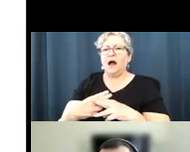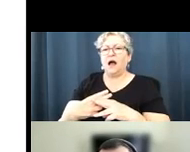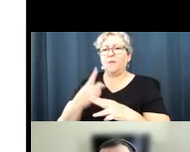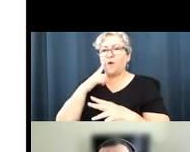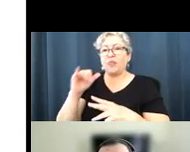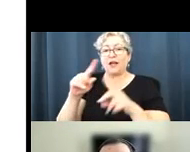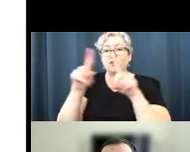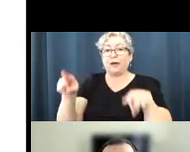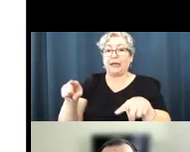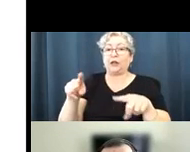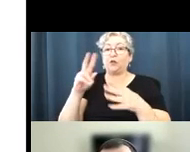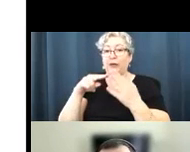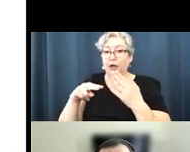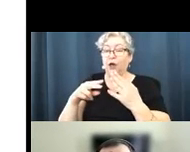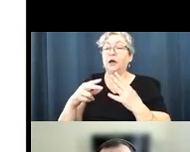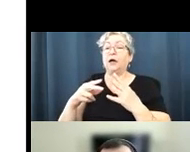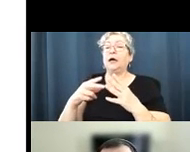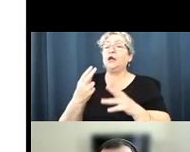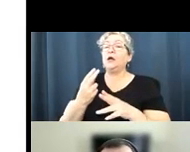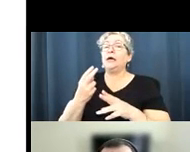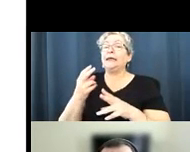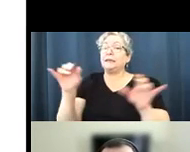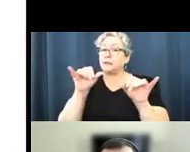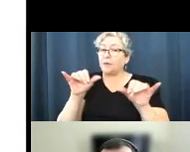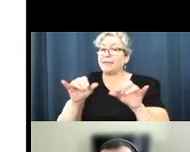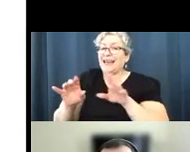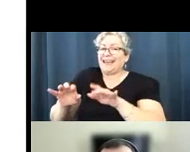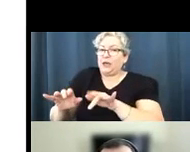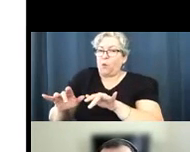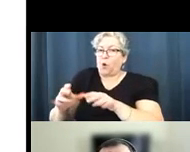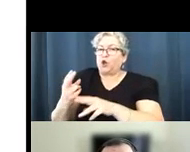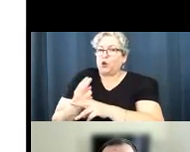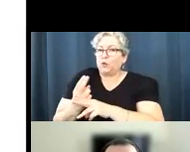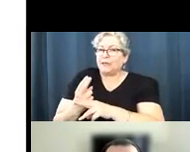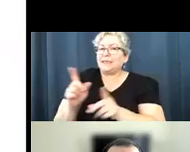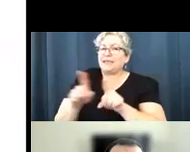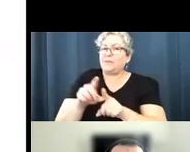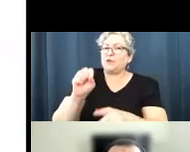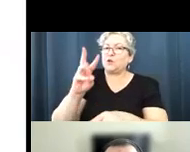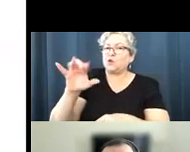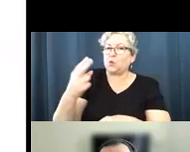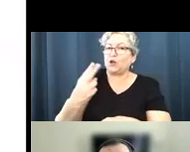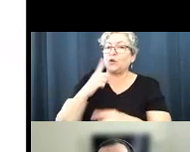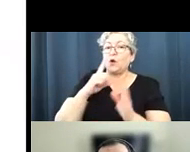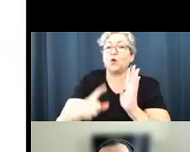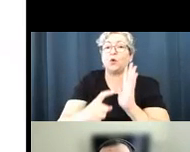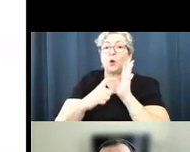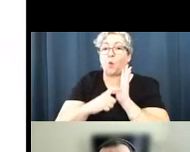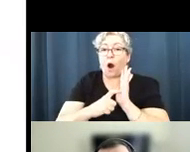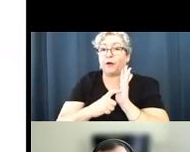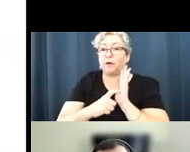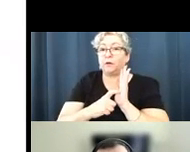hablamos de esto. La persona que es el screen reader es una persona que usa teclado también, y también